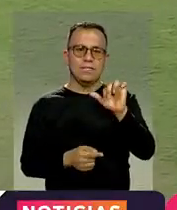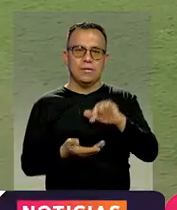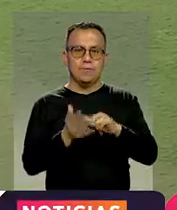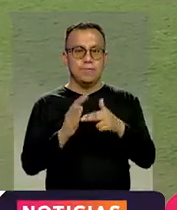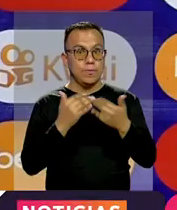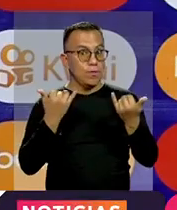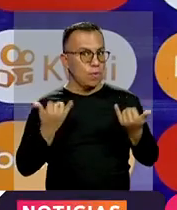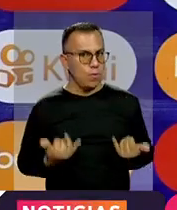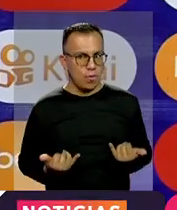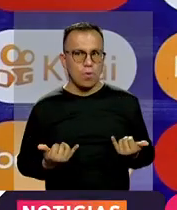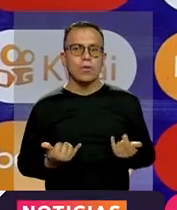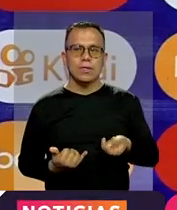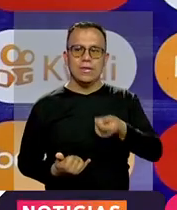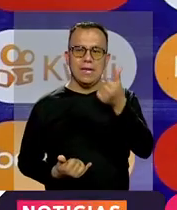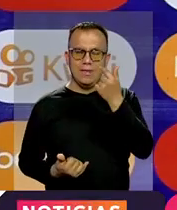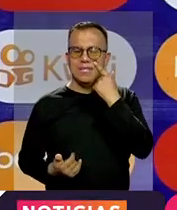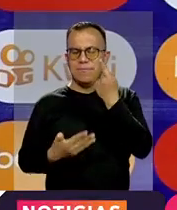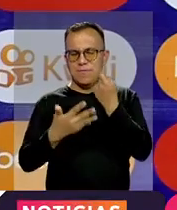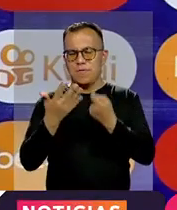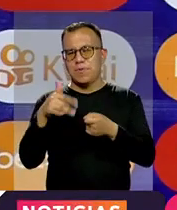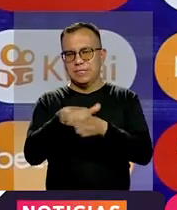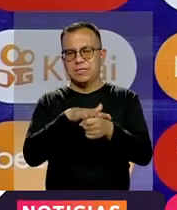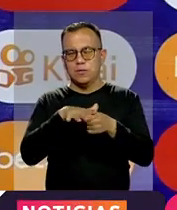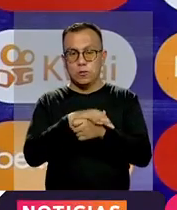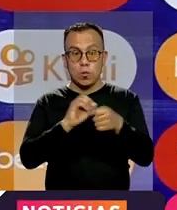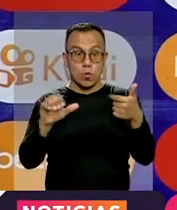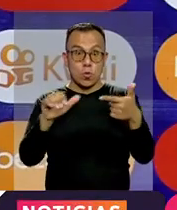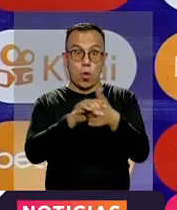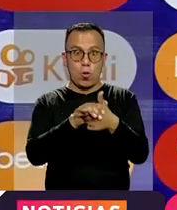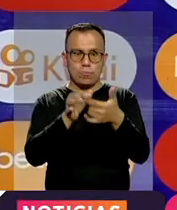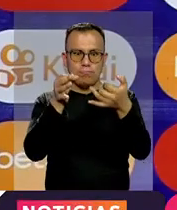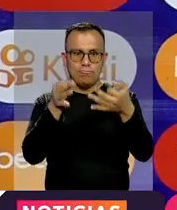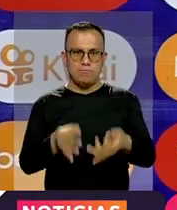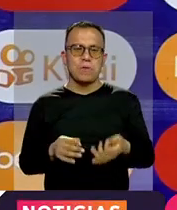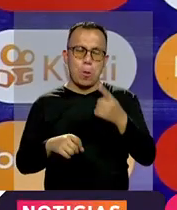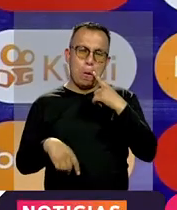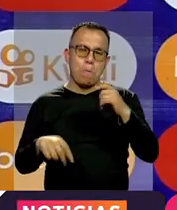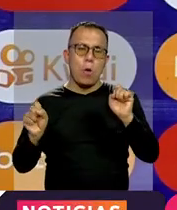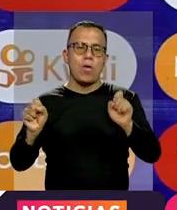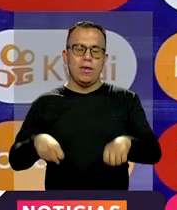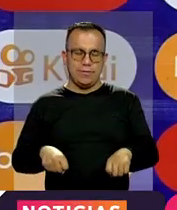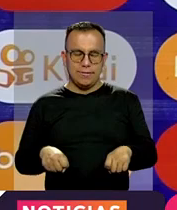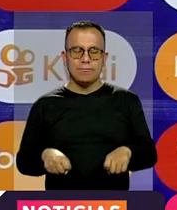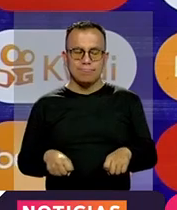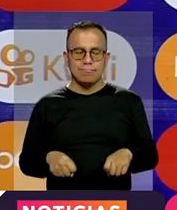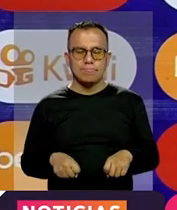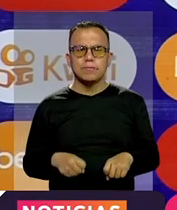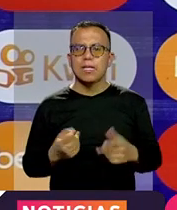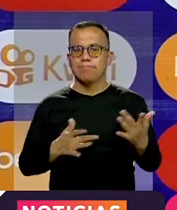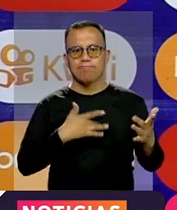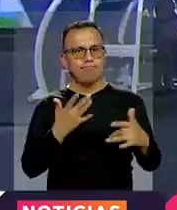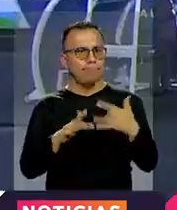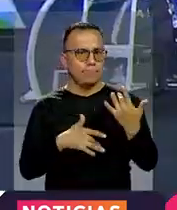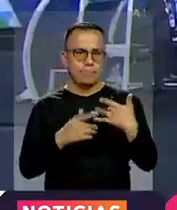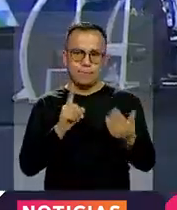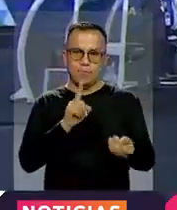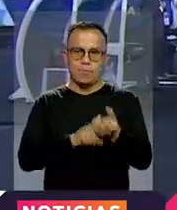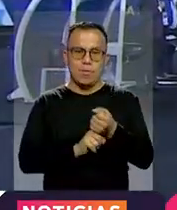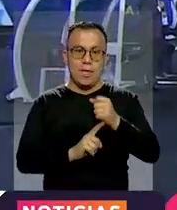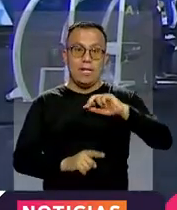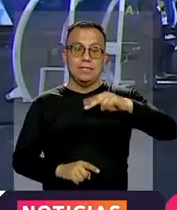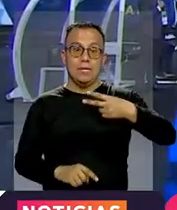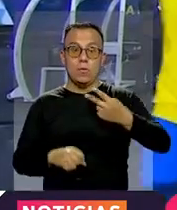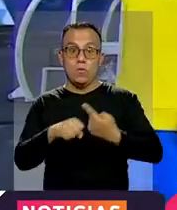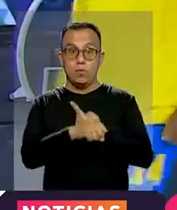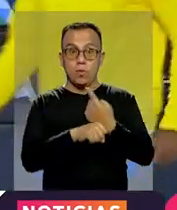Hoy faltó concretar, faltó la situación de gol, finalizar para haber podido quizás disfrutar de un triunfo. A segunda hora